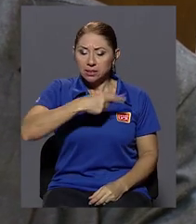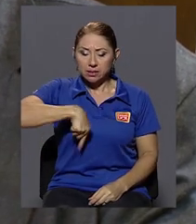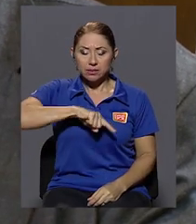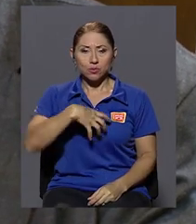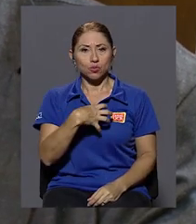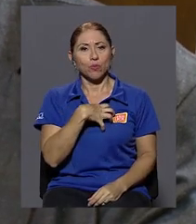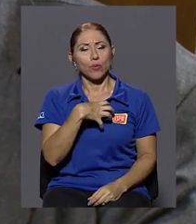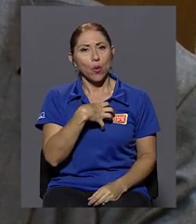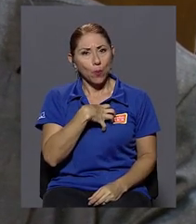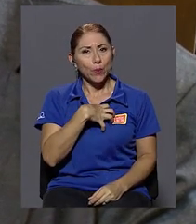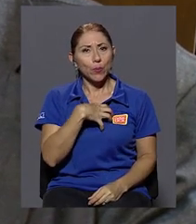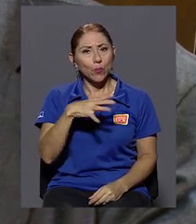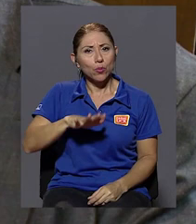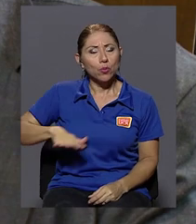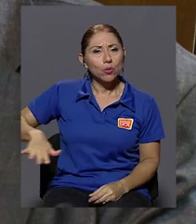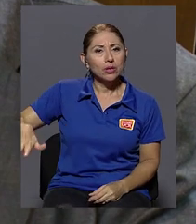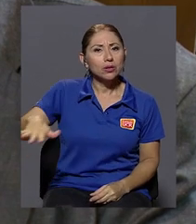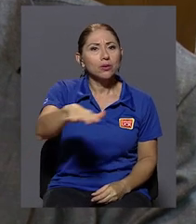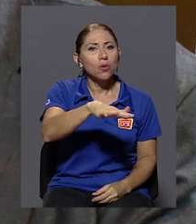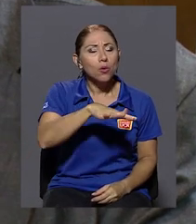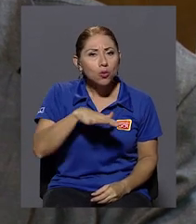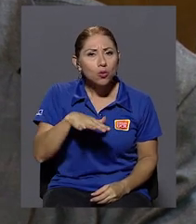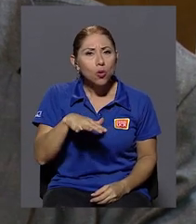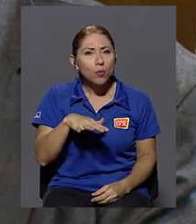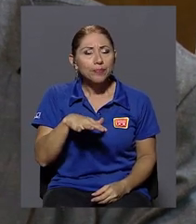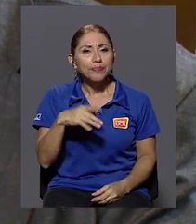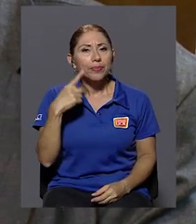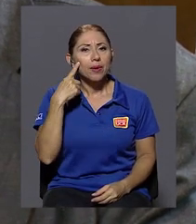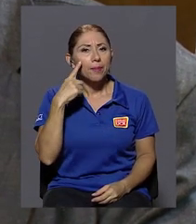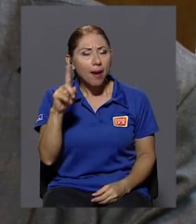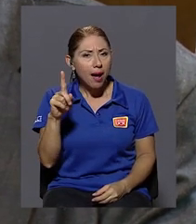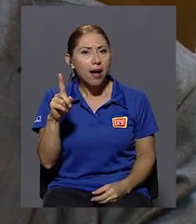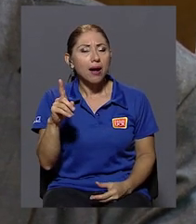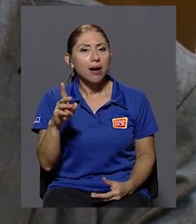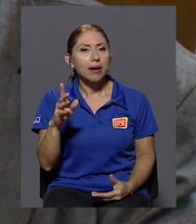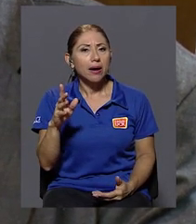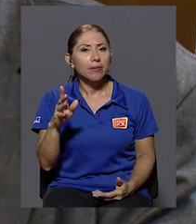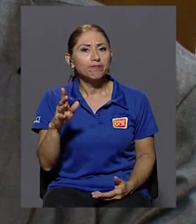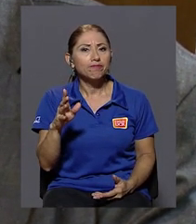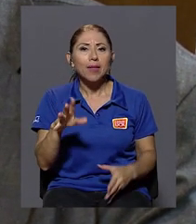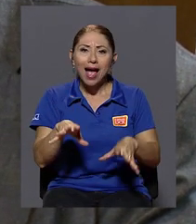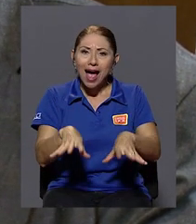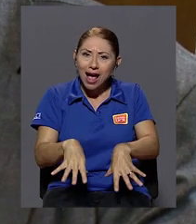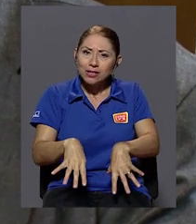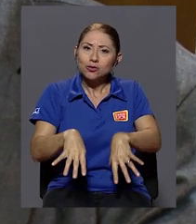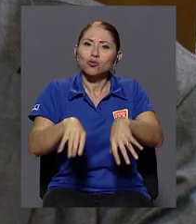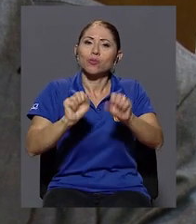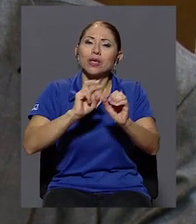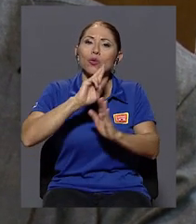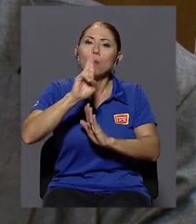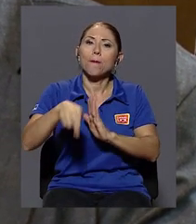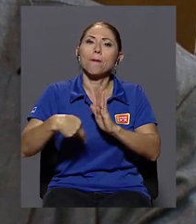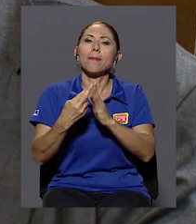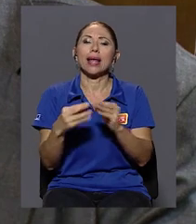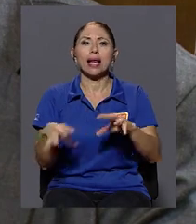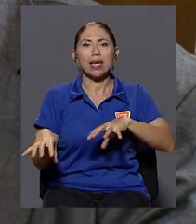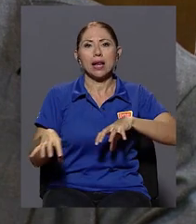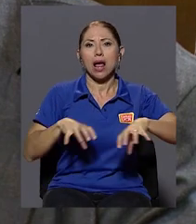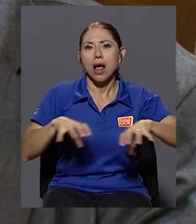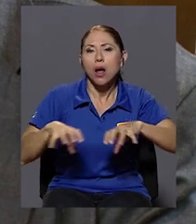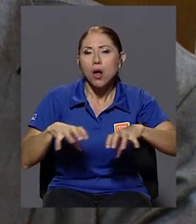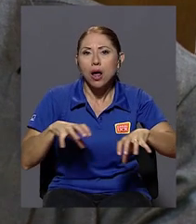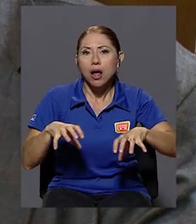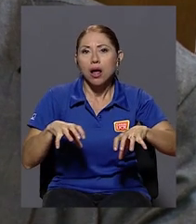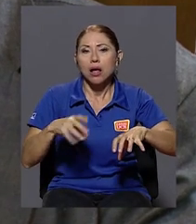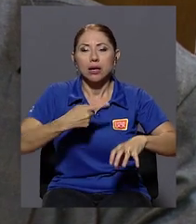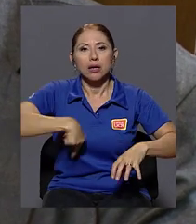nuestro propio entorno para asumir un papel mucho más proactivo